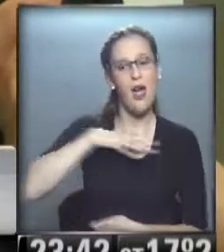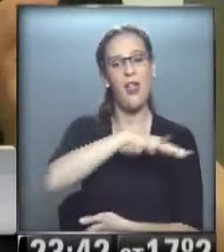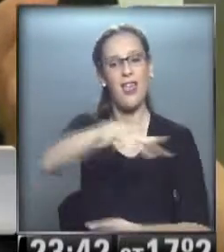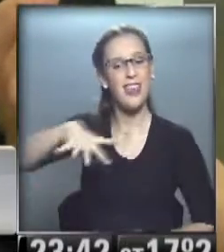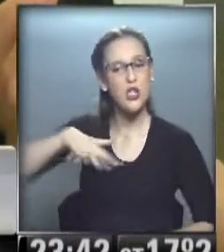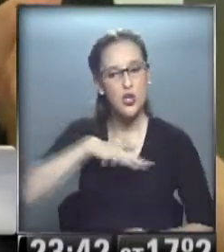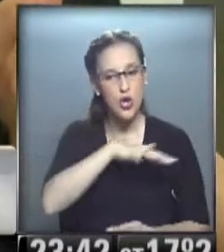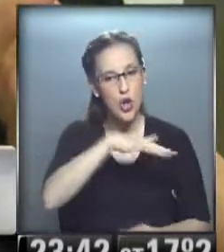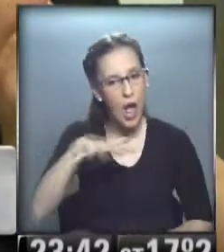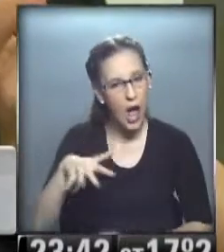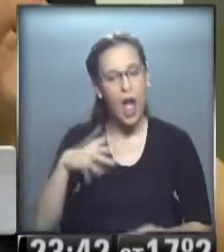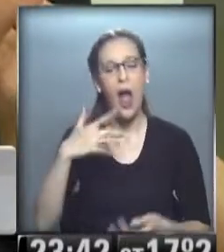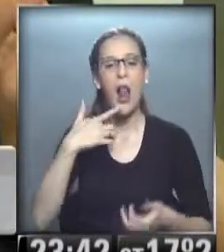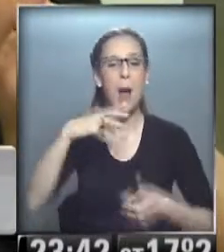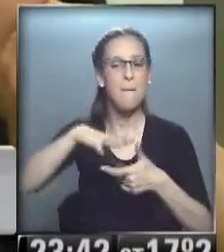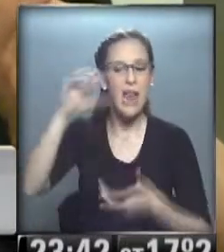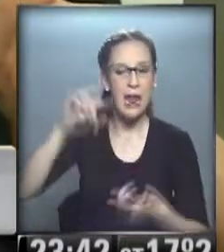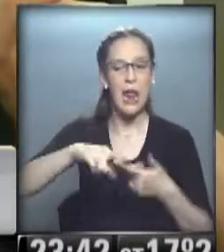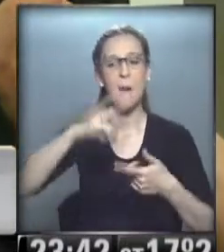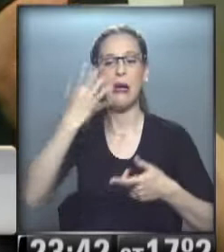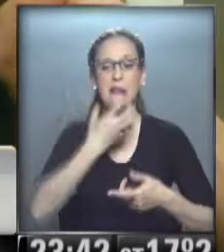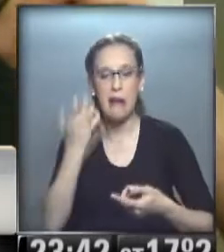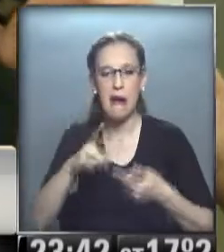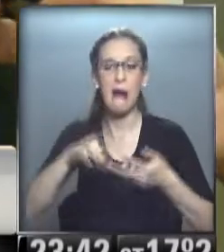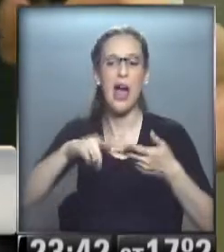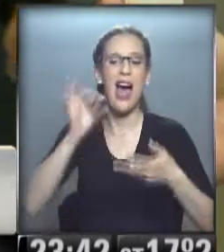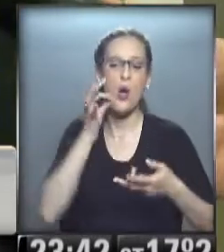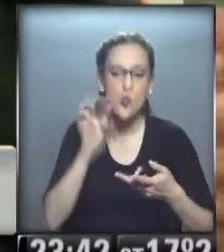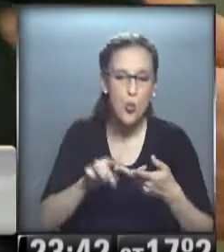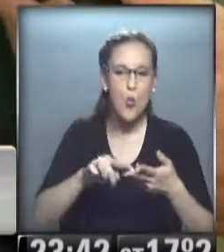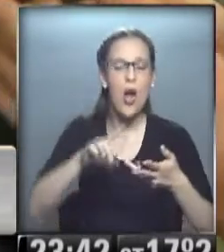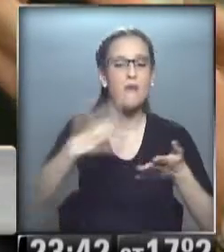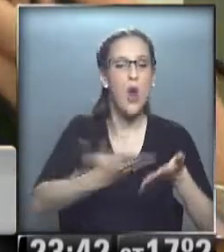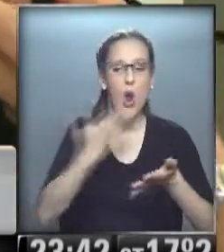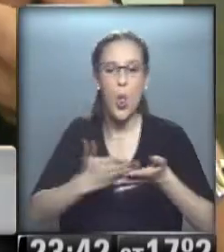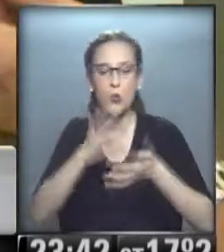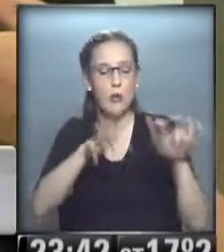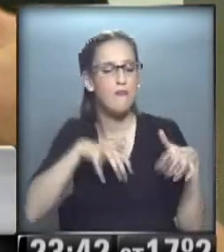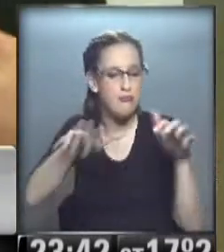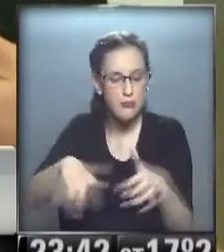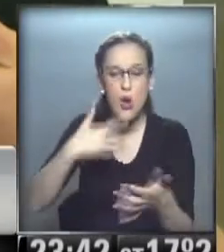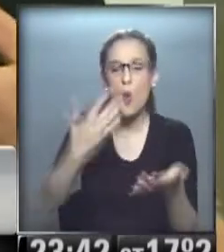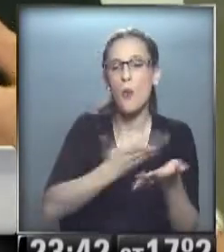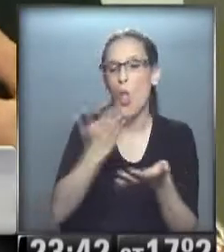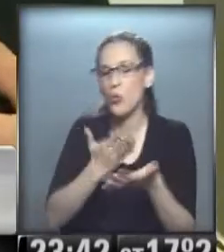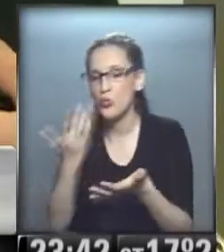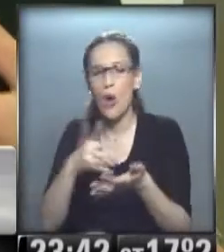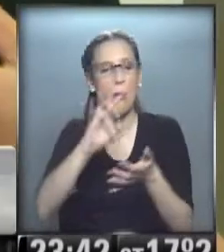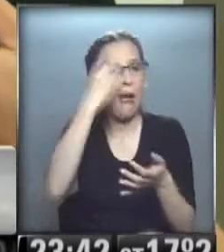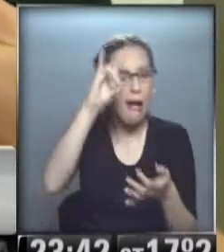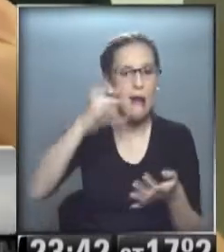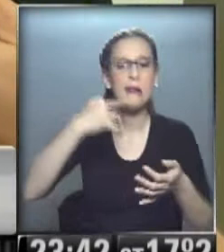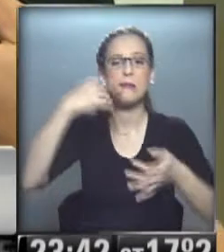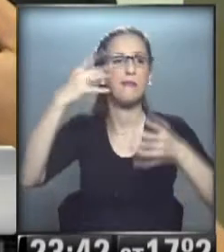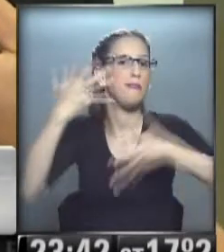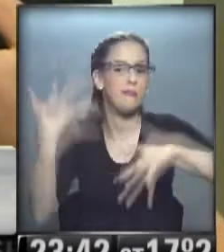aceituna, pera, manzana, caña de azúcar, de los productores ganaderos, de los problemas climáticos, la sequía, las emergencias